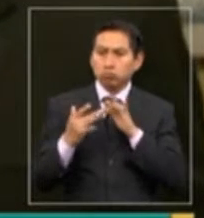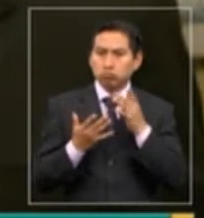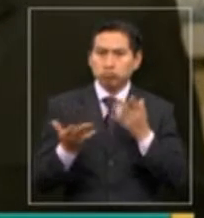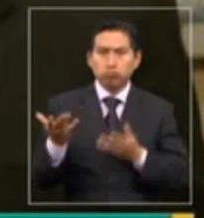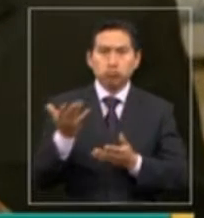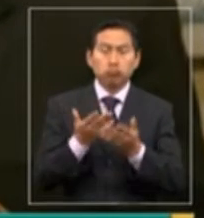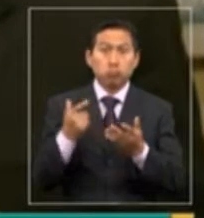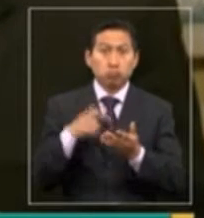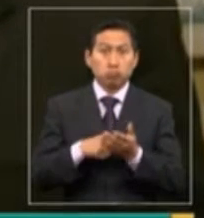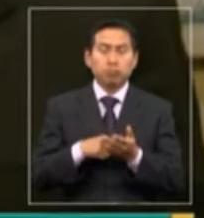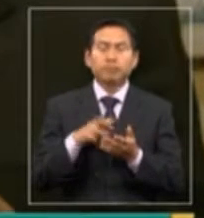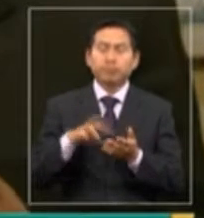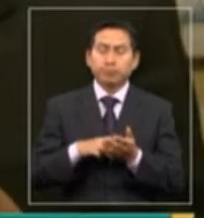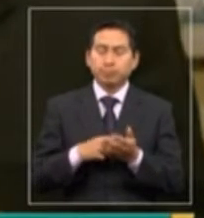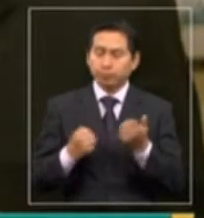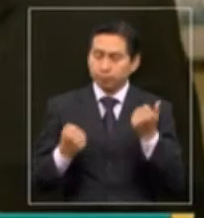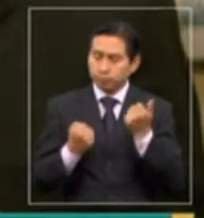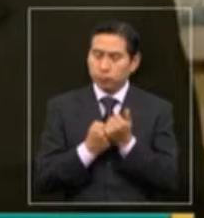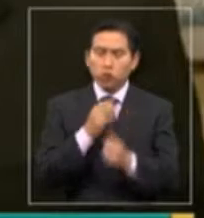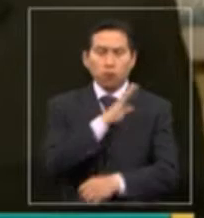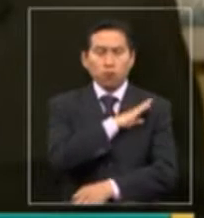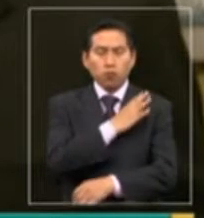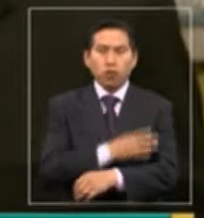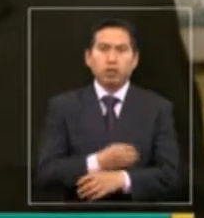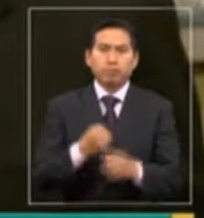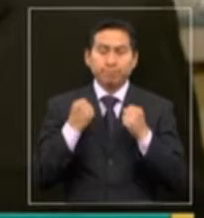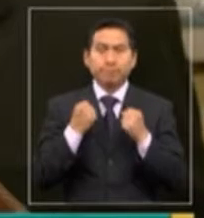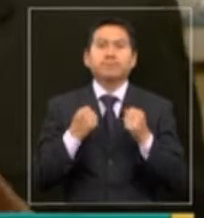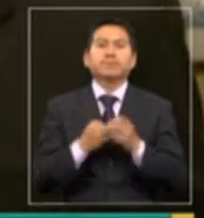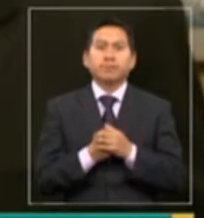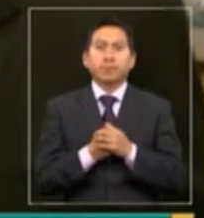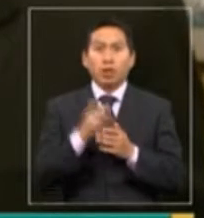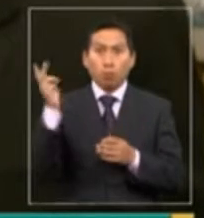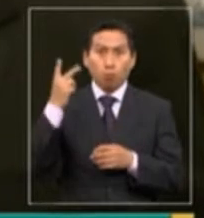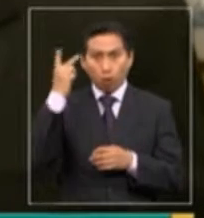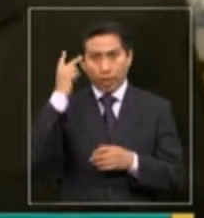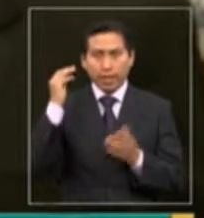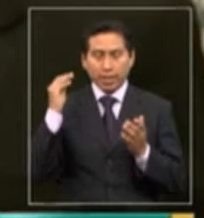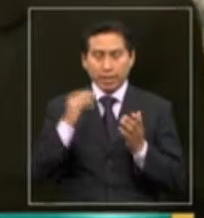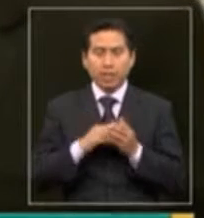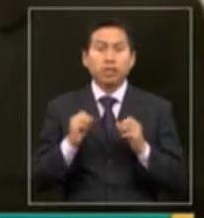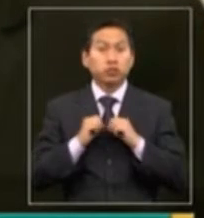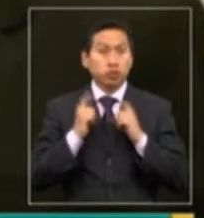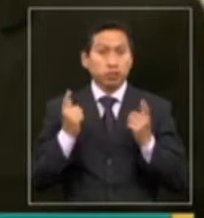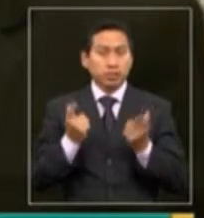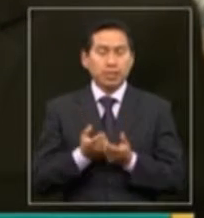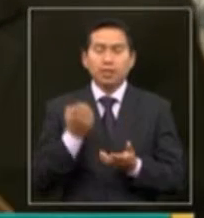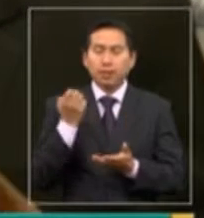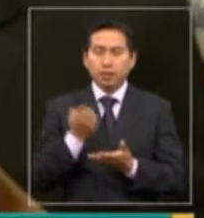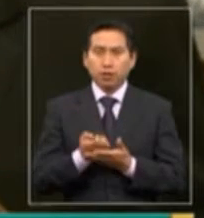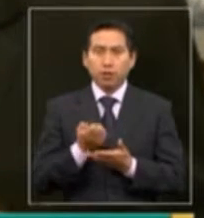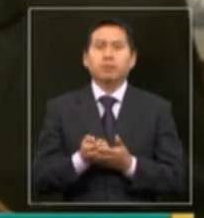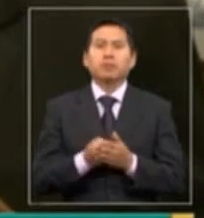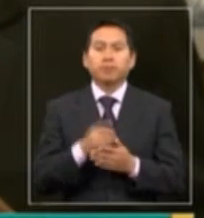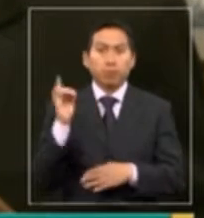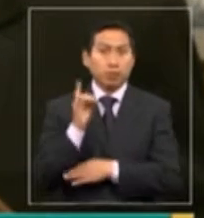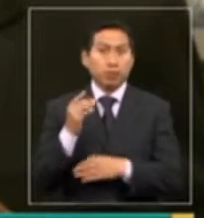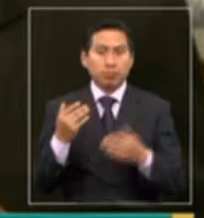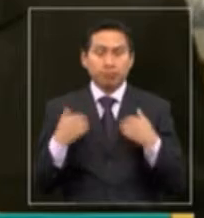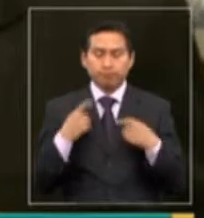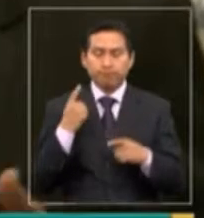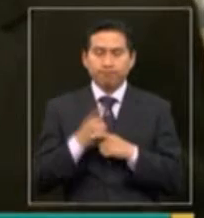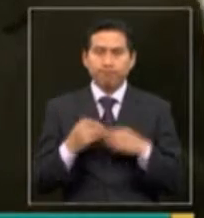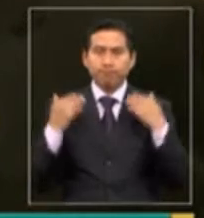que contribuye al fortalecimiento de las políticas sociales, económicas que Bolivia justamente